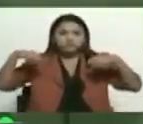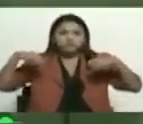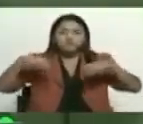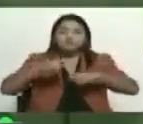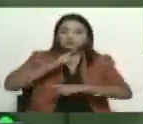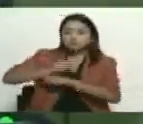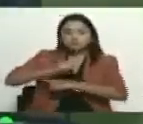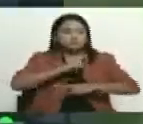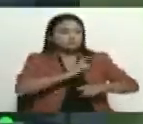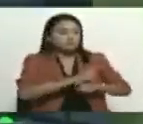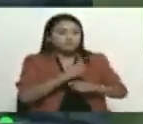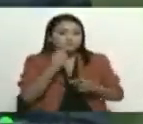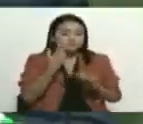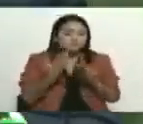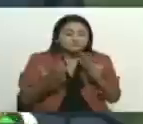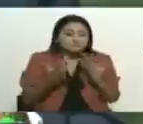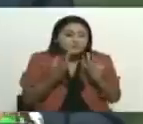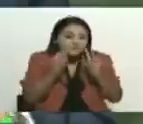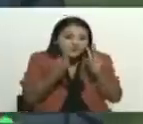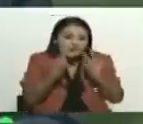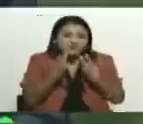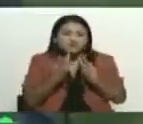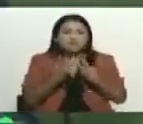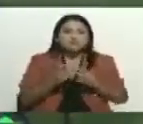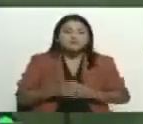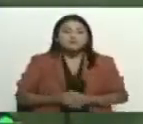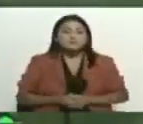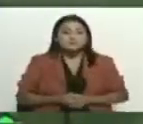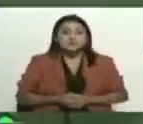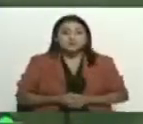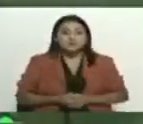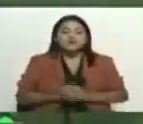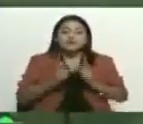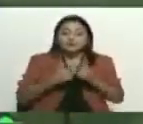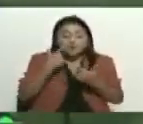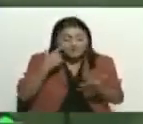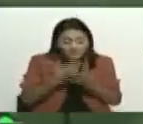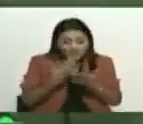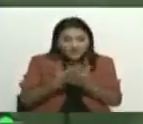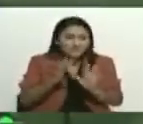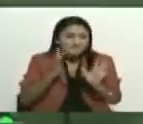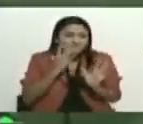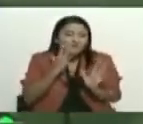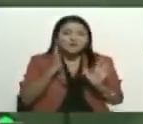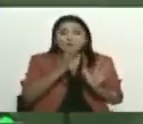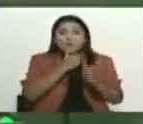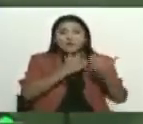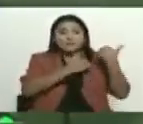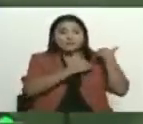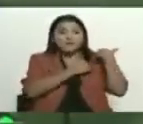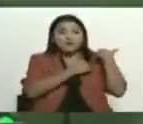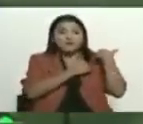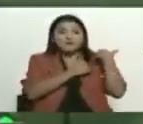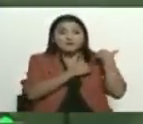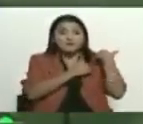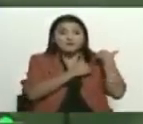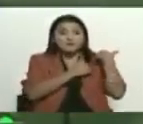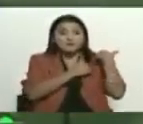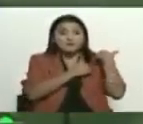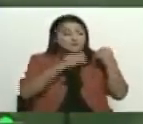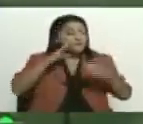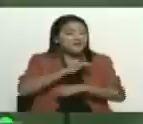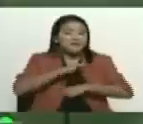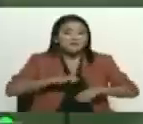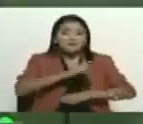de agendas y visiones divergentes. Una muestra de ello son las irresponsables provocaciones de la potencia militar